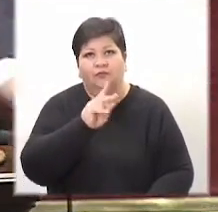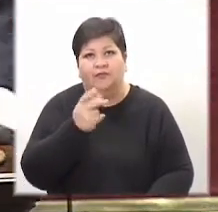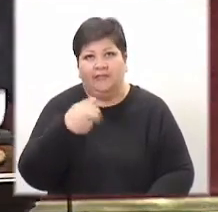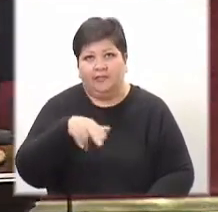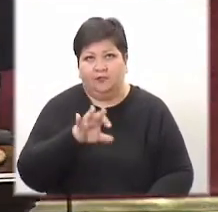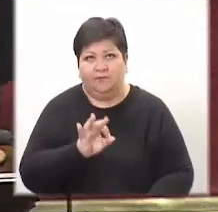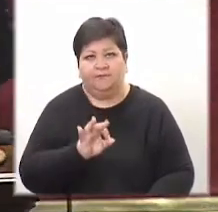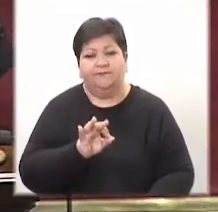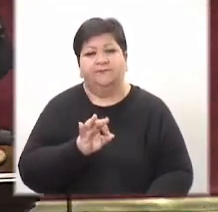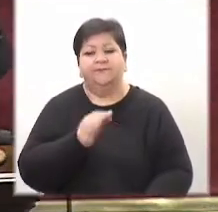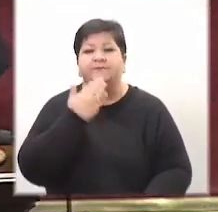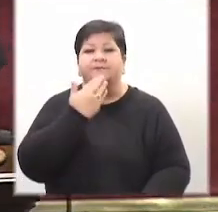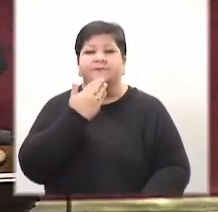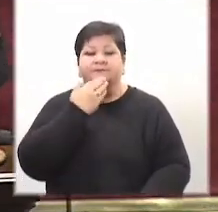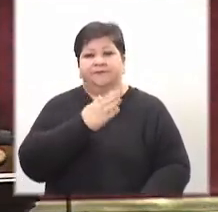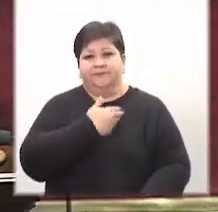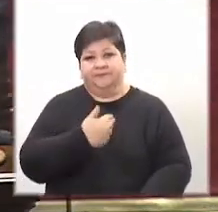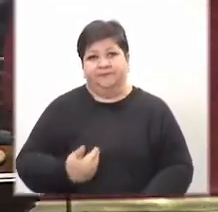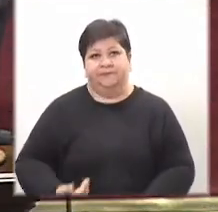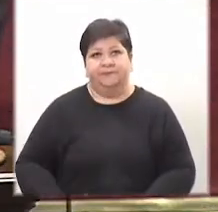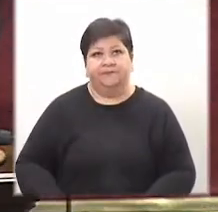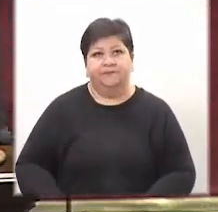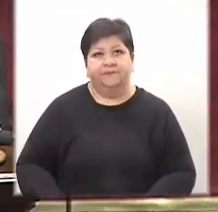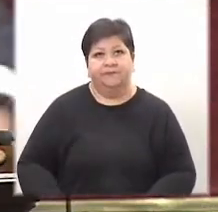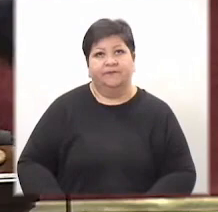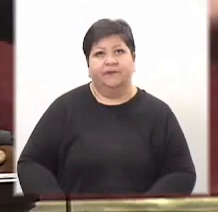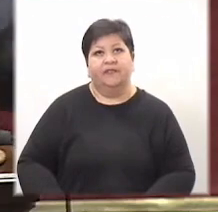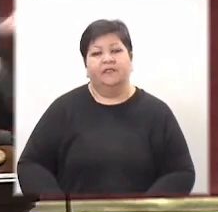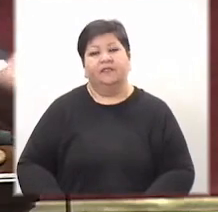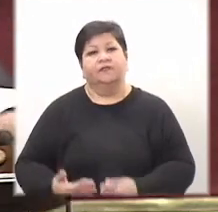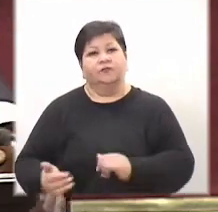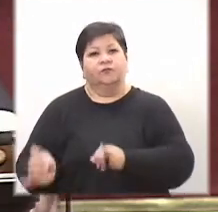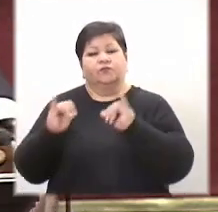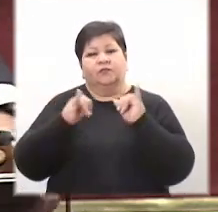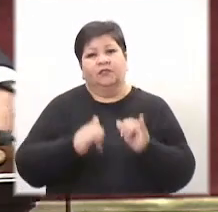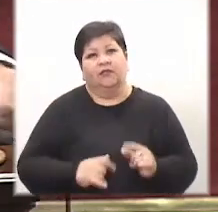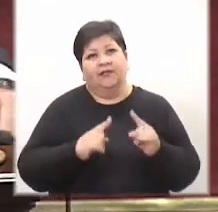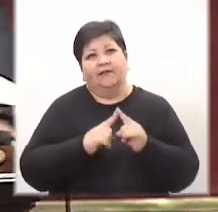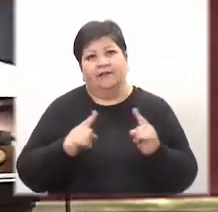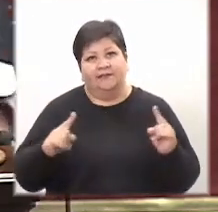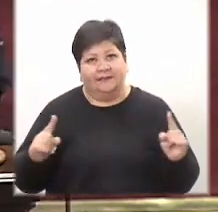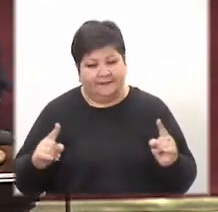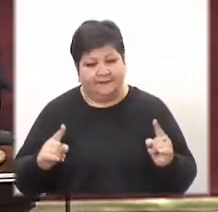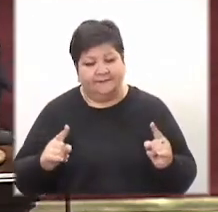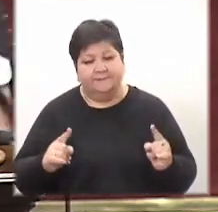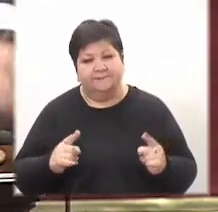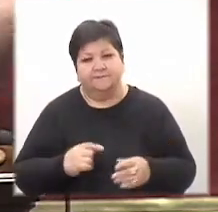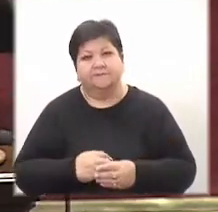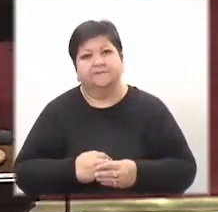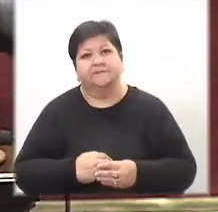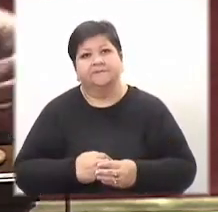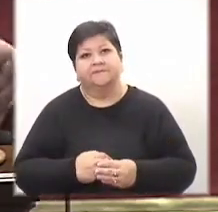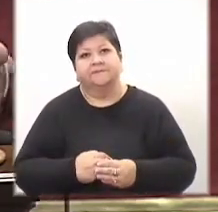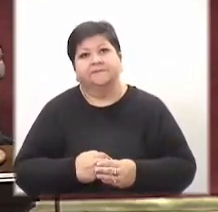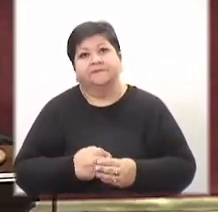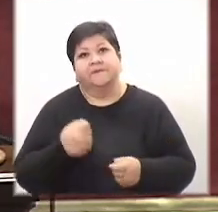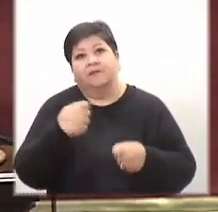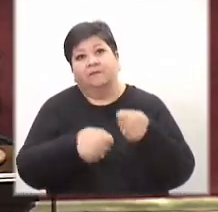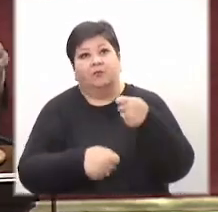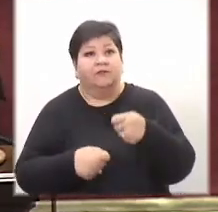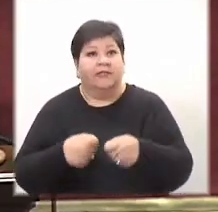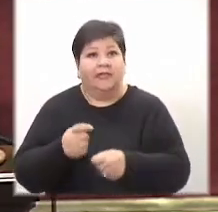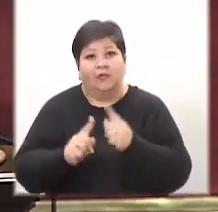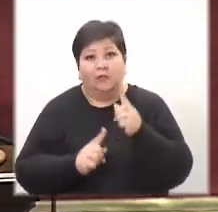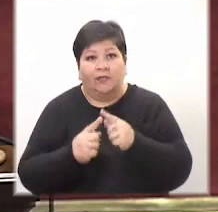Muchas gracias, presidente. Bueno, hoy va a ser una jornada extensa, así que trataremos de aportar algo, pero no en este